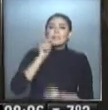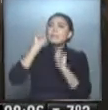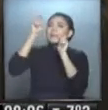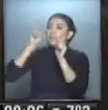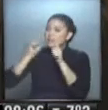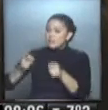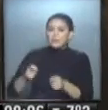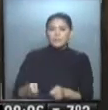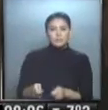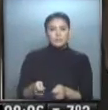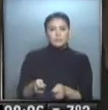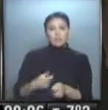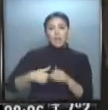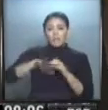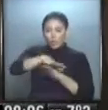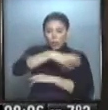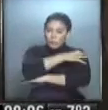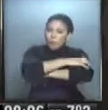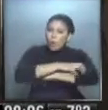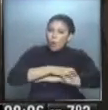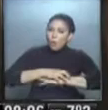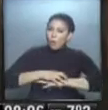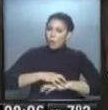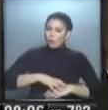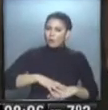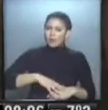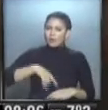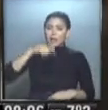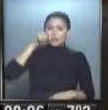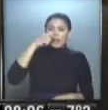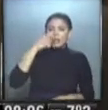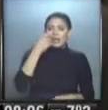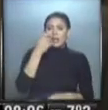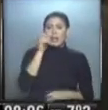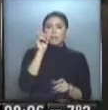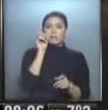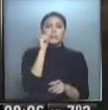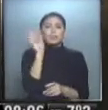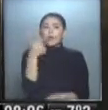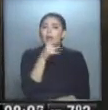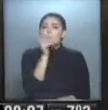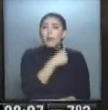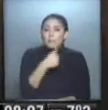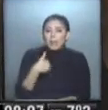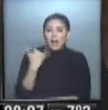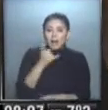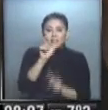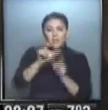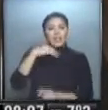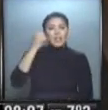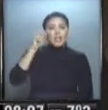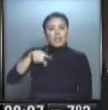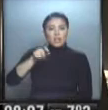y sobre todo los sectores más vulnerables las madres el paco las madres de la esperanza la madre los paños los negros que tienen sus